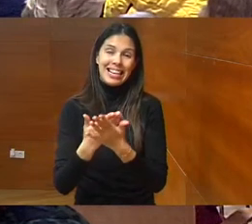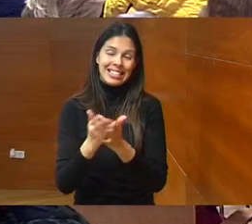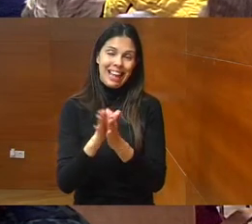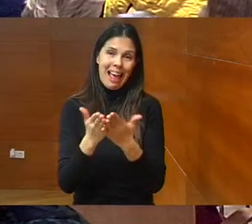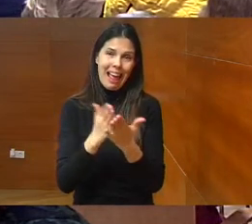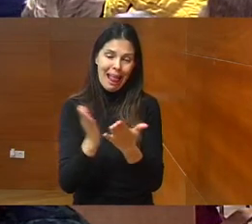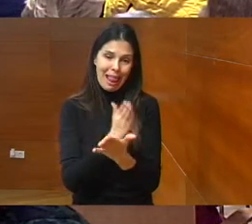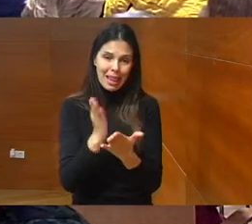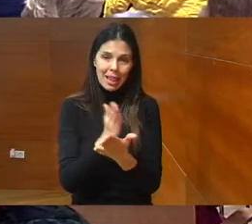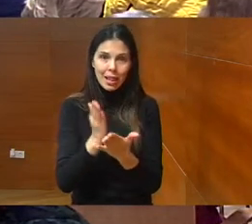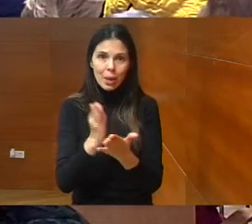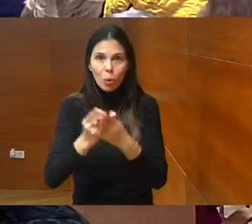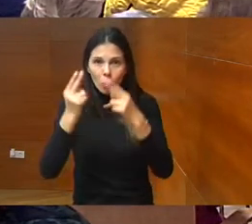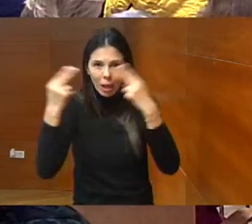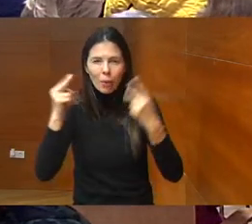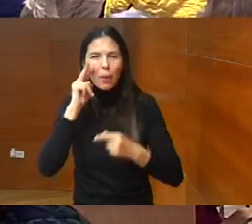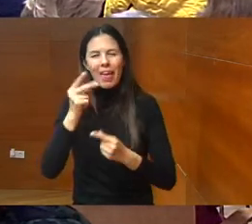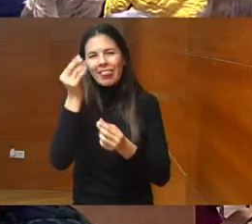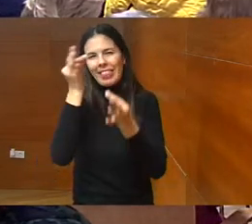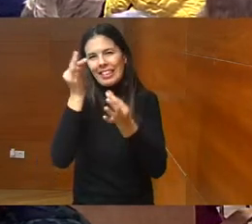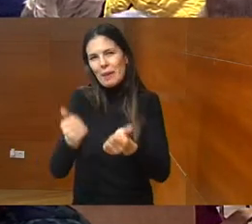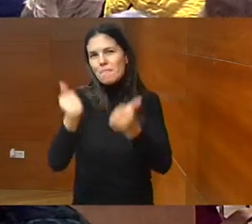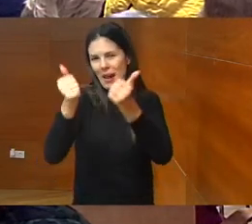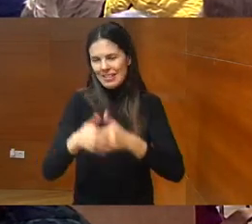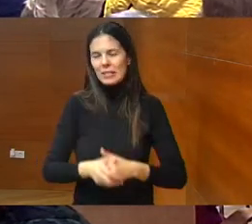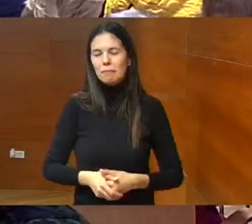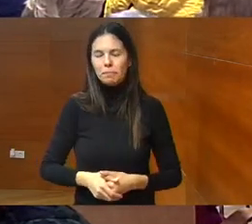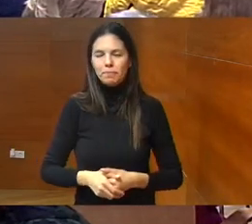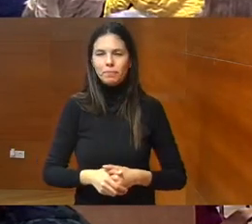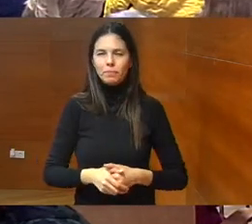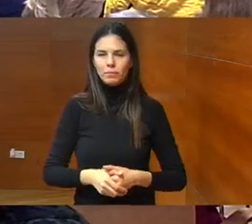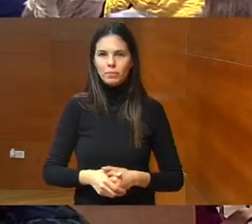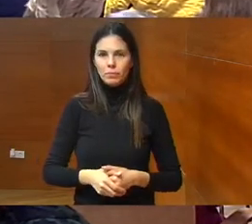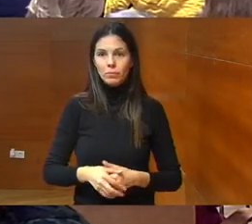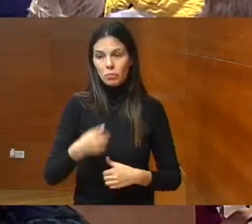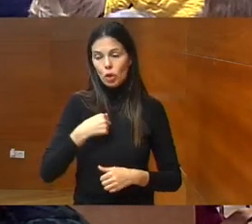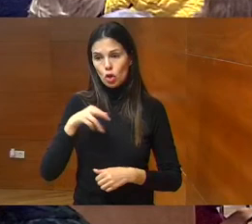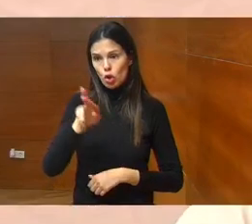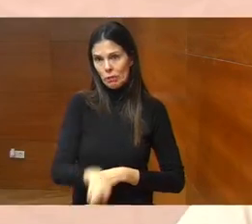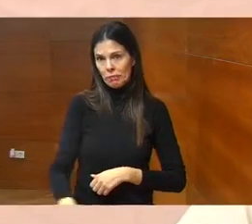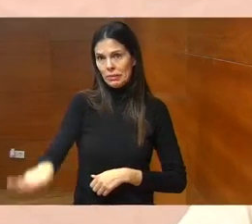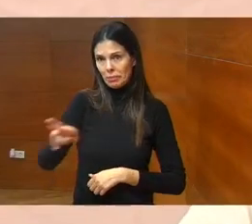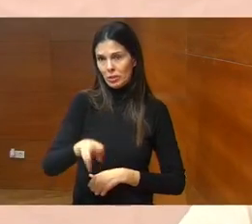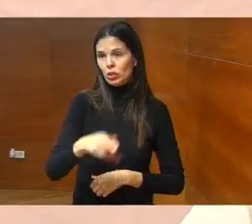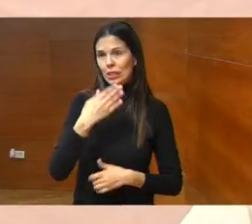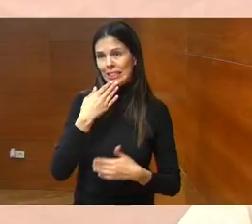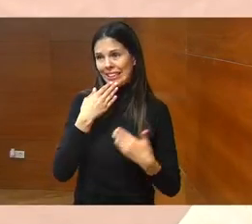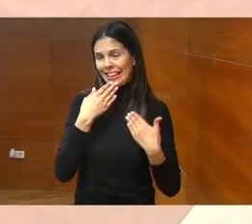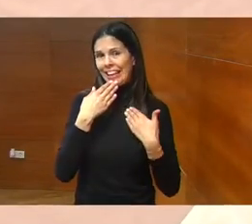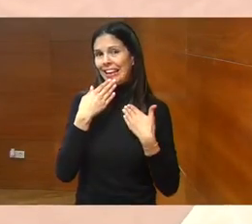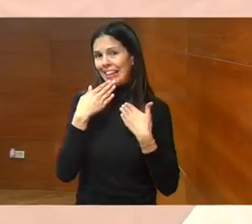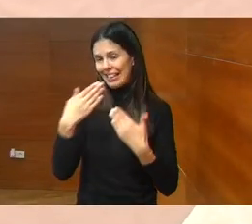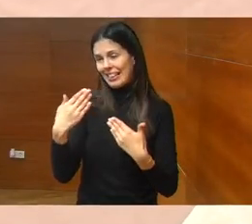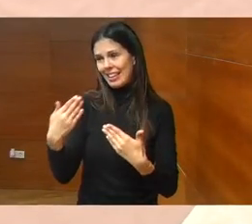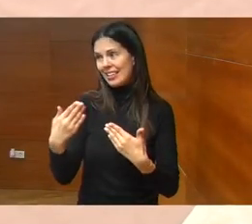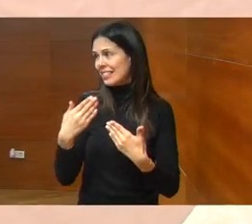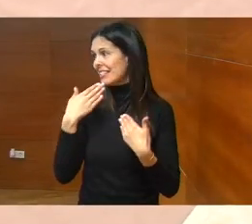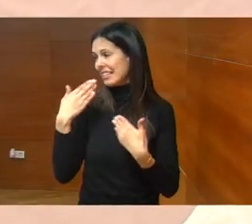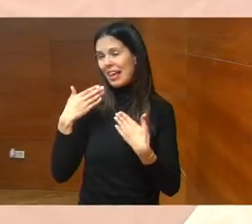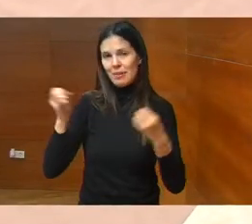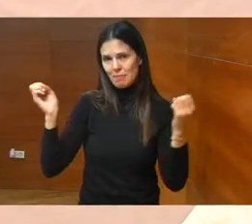poder ver las mais en detalle insisto en agradecer o siesto de